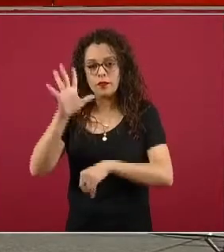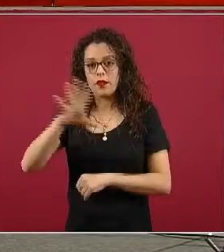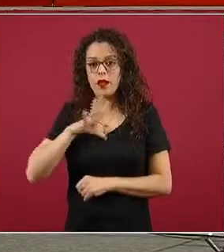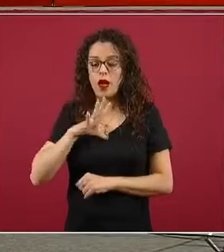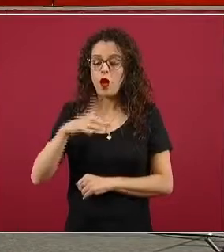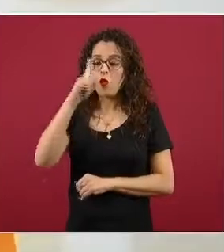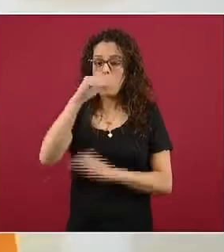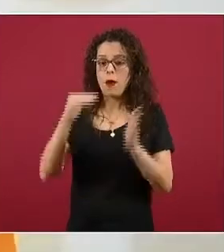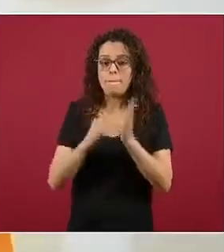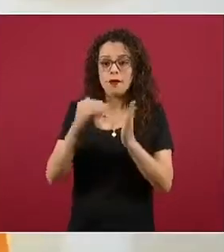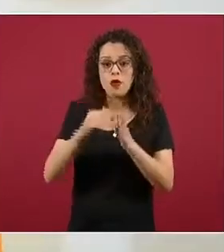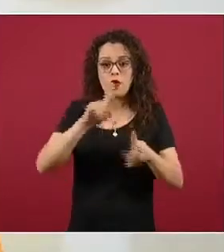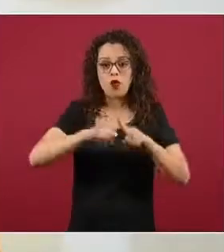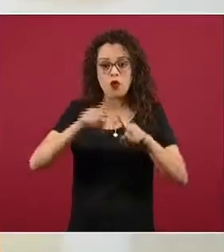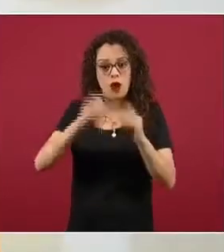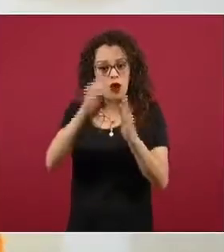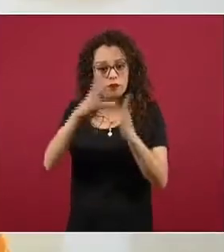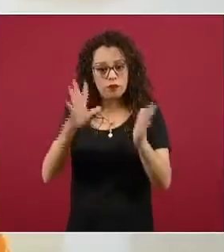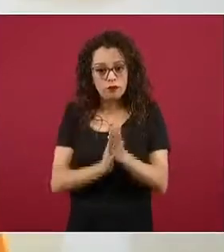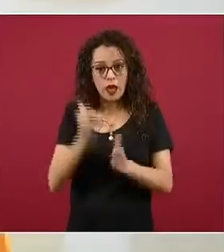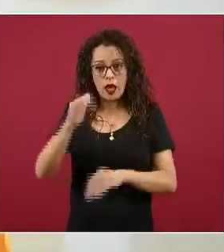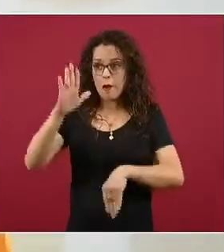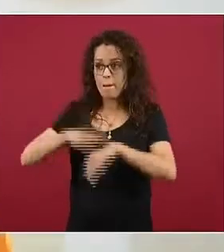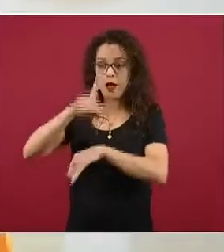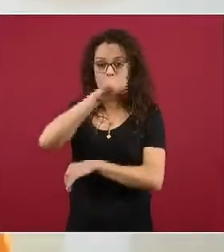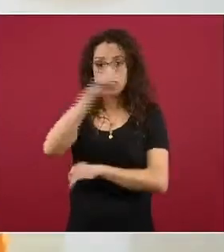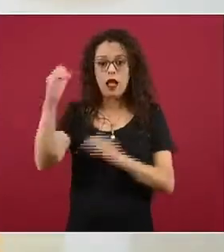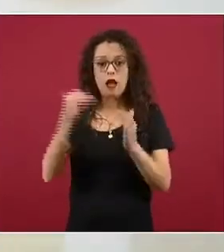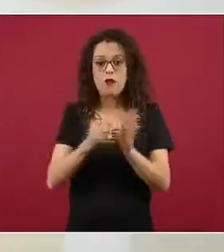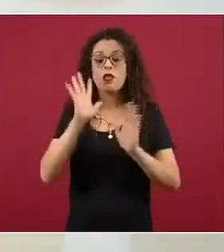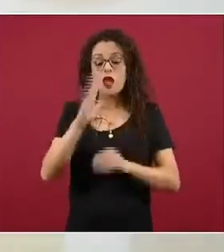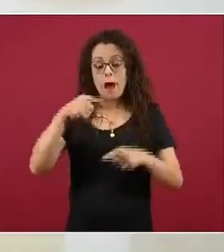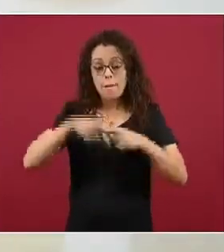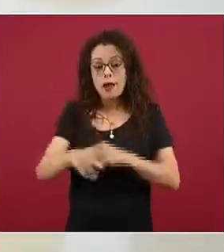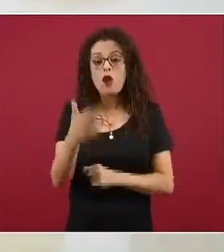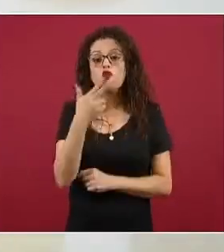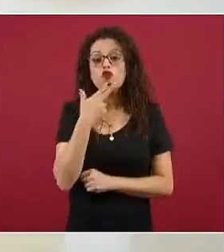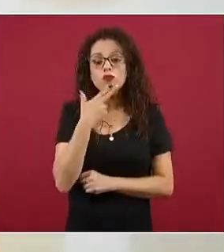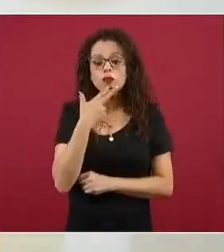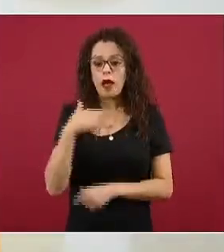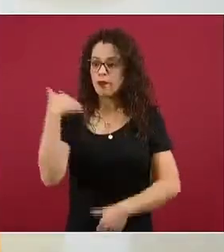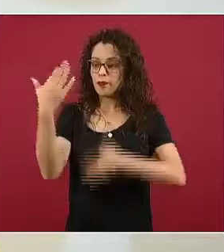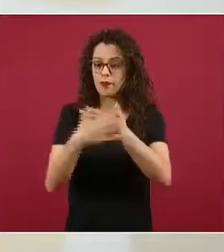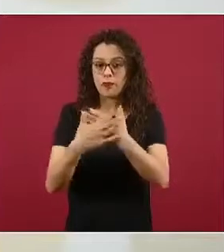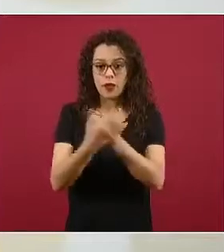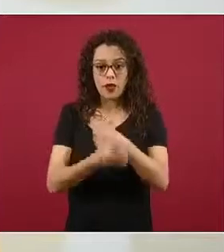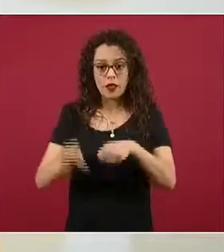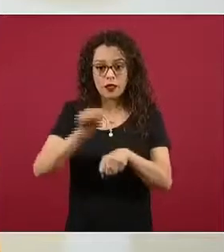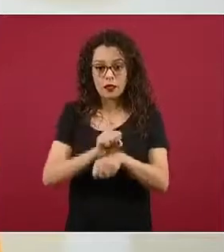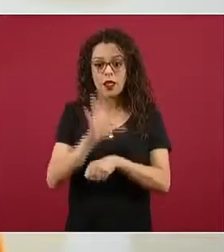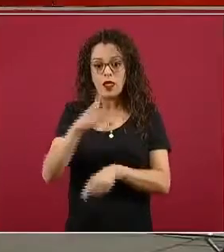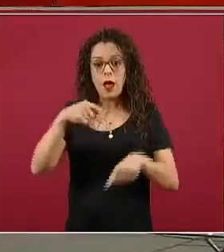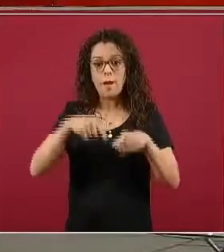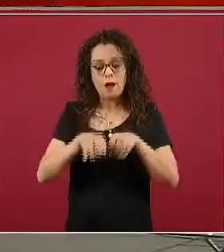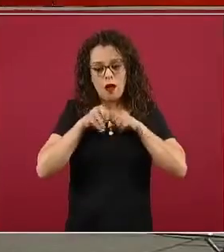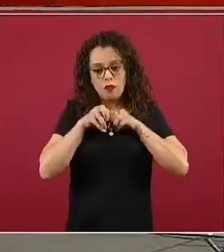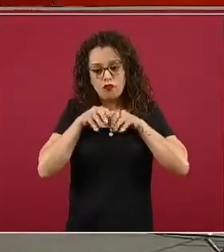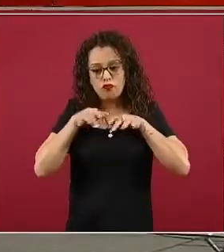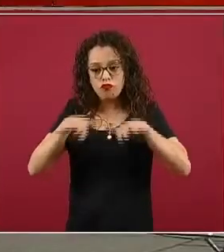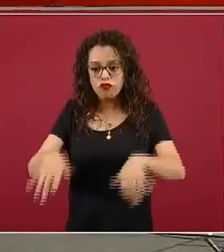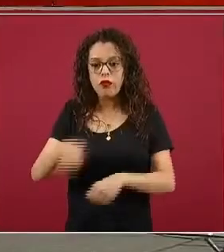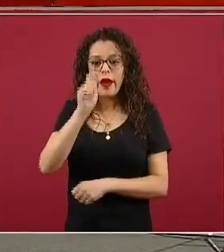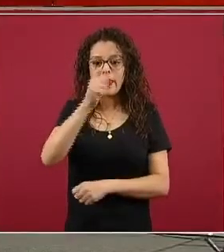registrados y más de 100,000 que ya lo están usando, y la próxima semana ya se va a empezar a desplegar en una primera